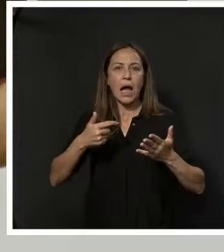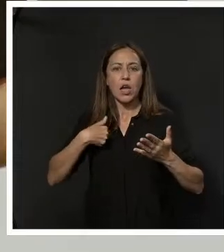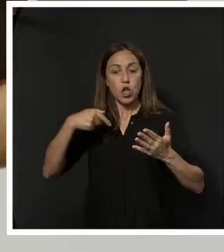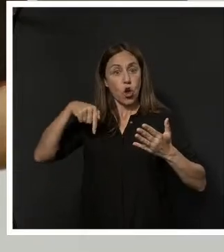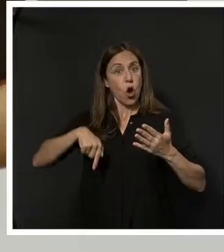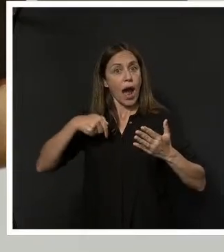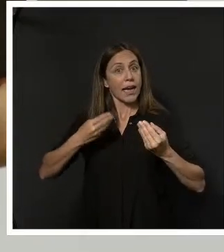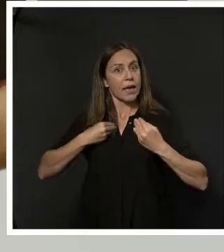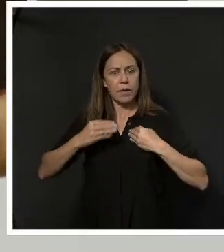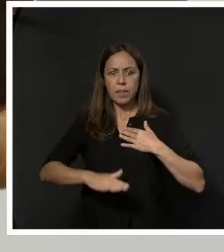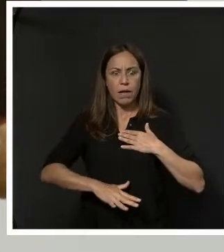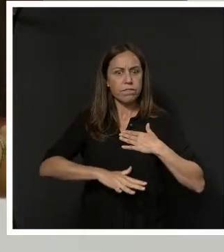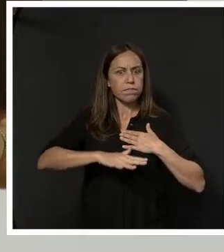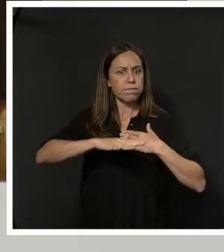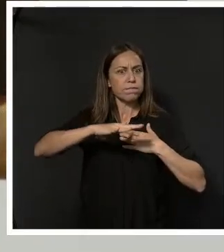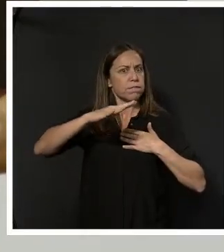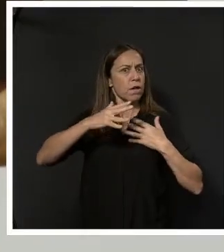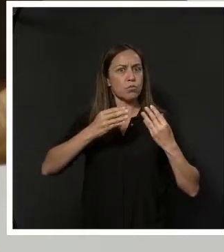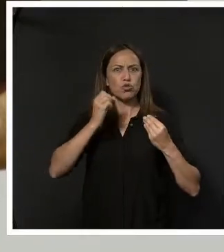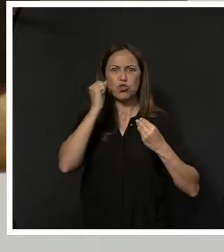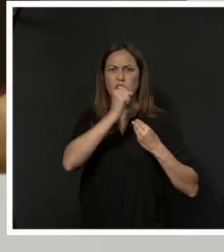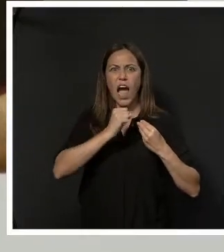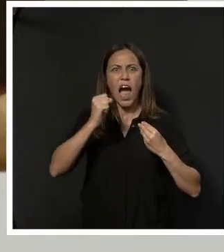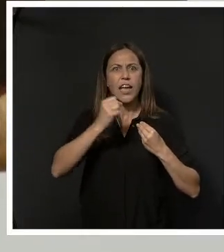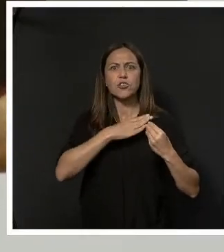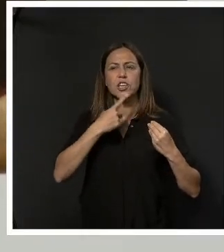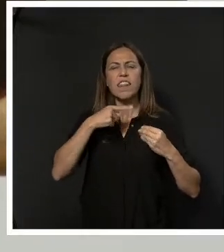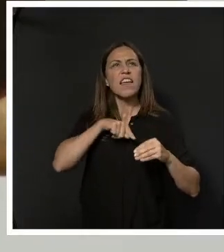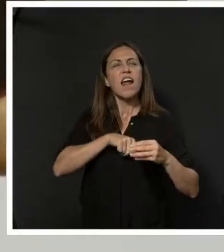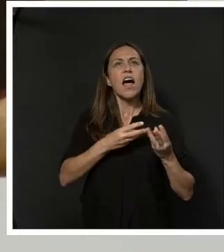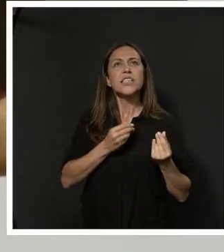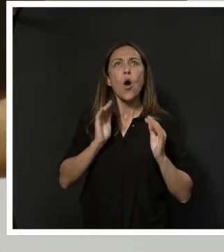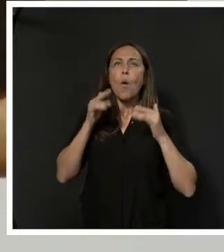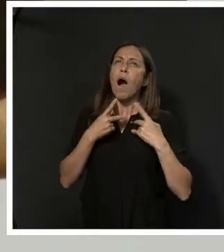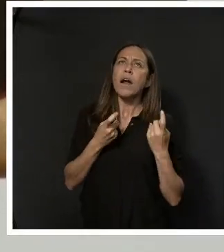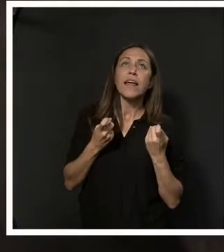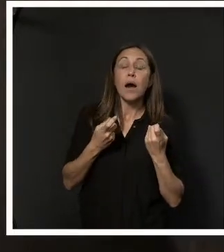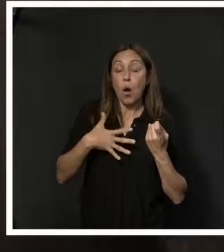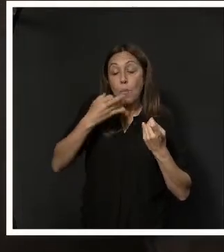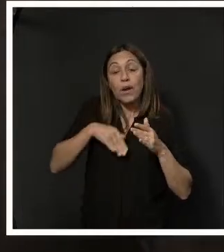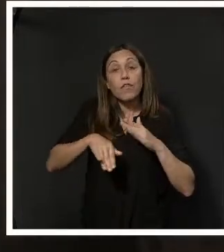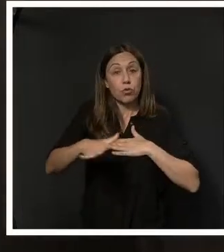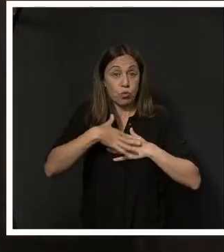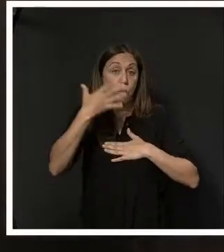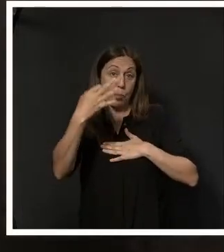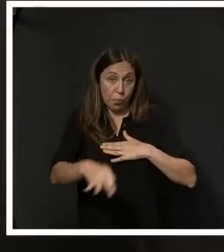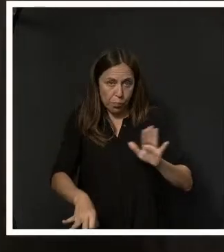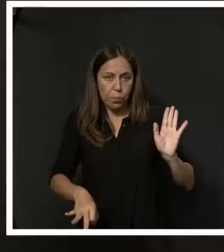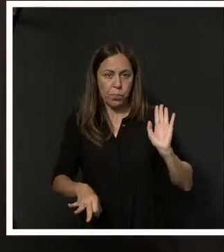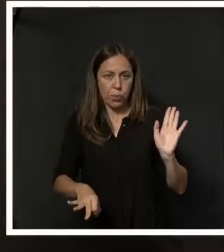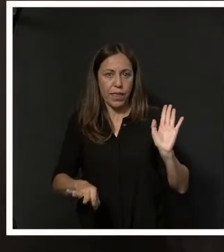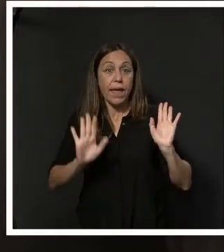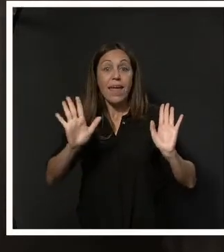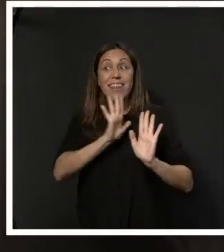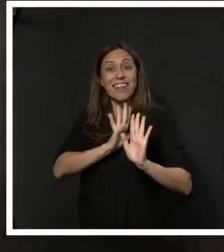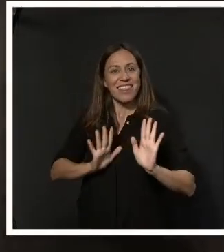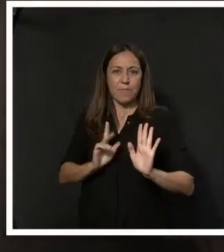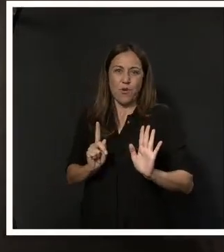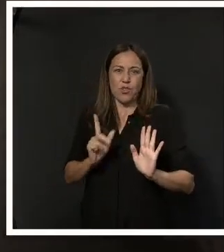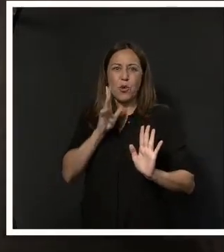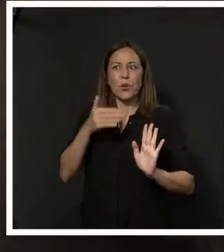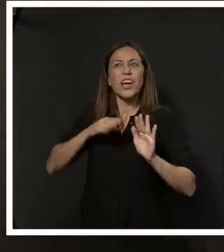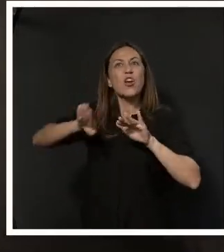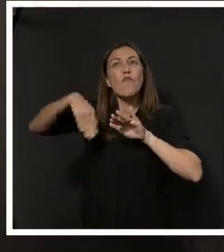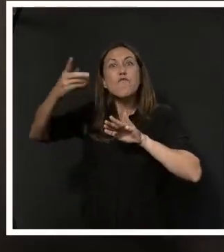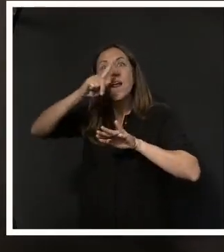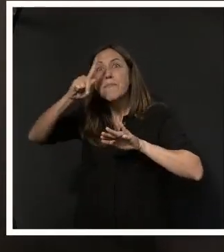que no han tenido esa sensación de bola necesito volver supongo que no igual en algún momento Supongo que pasará pero de momento no porque no le hago